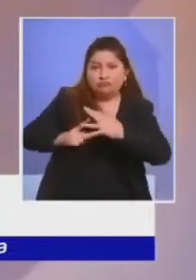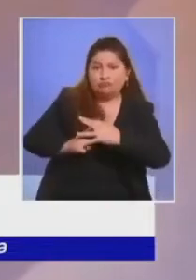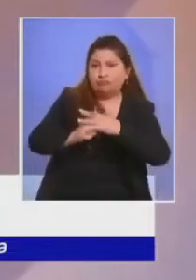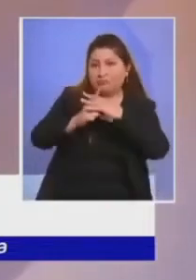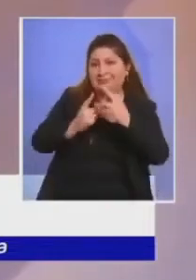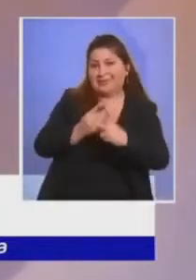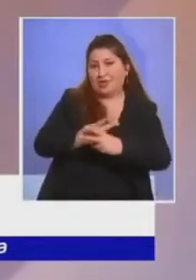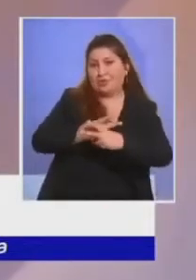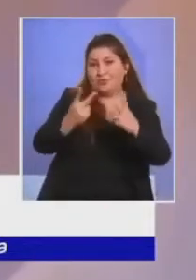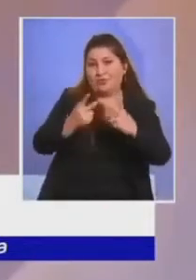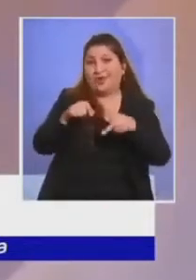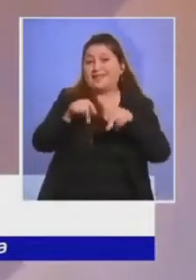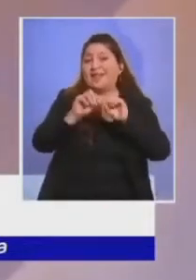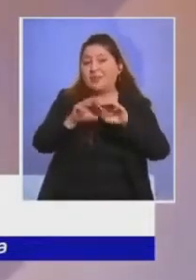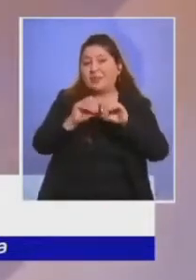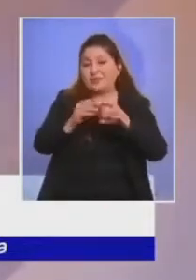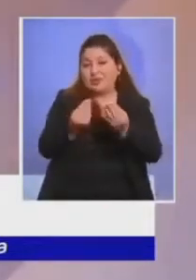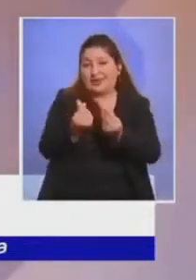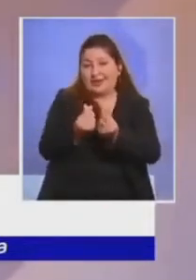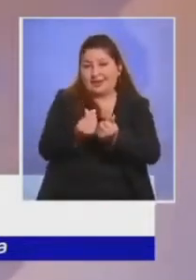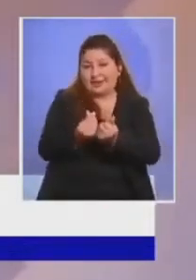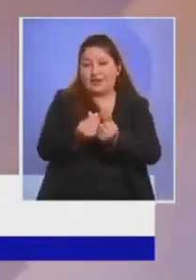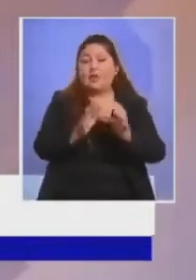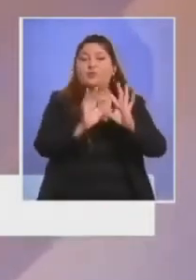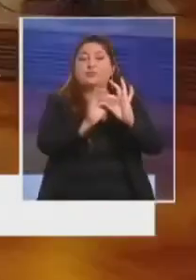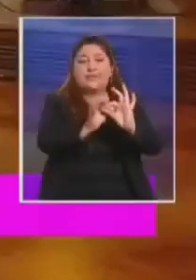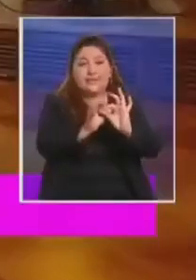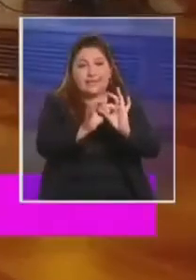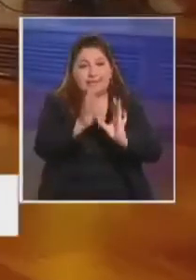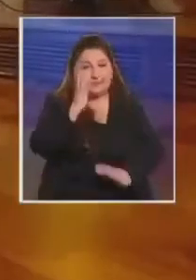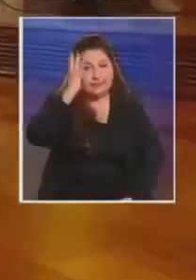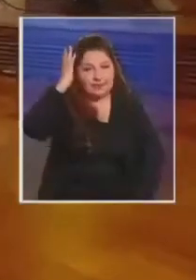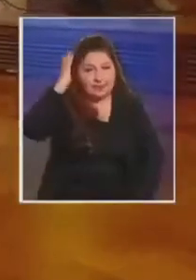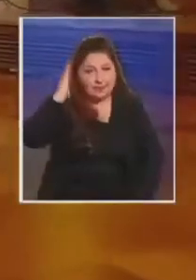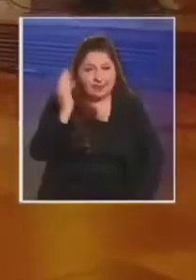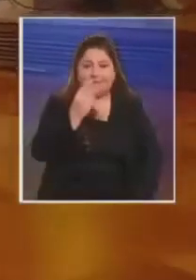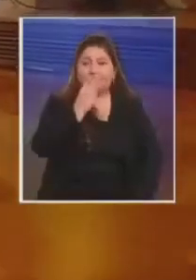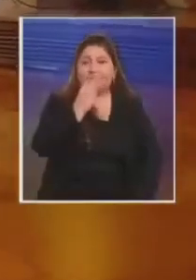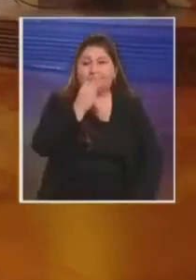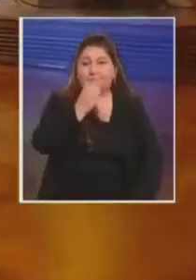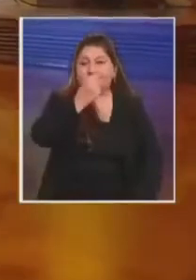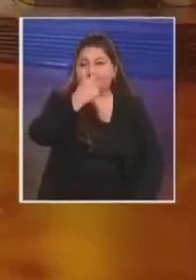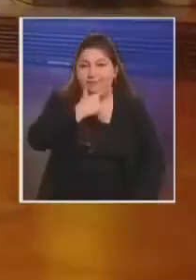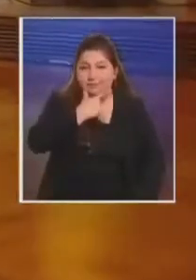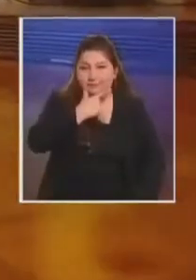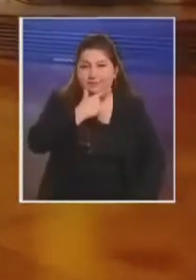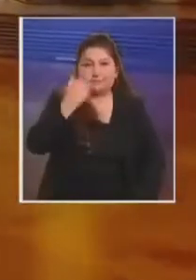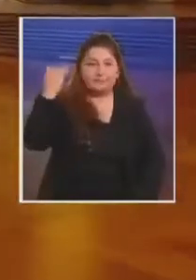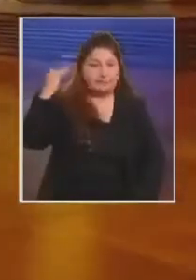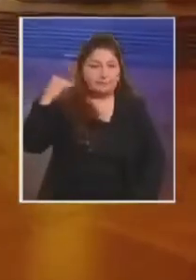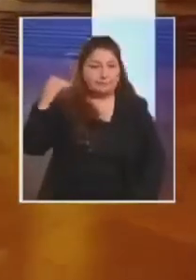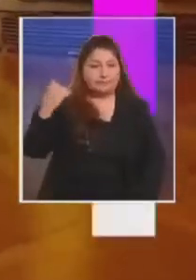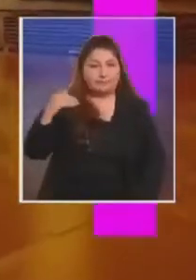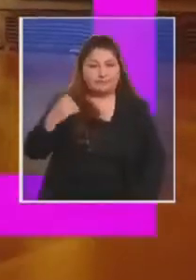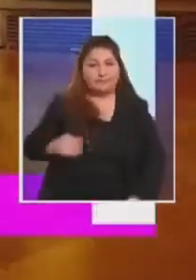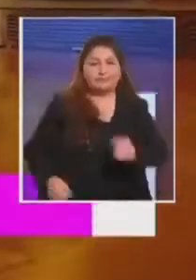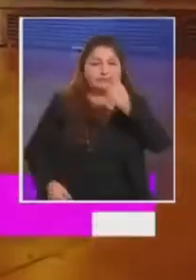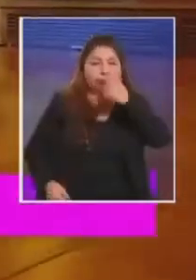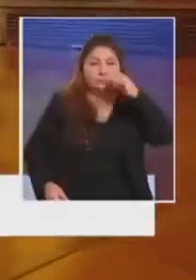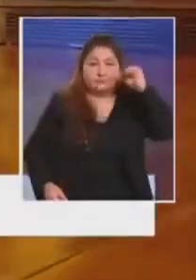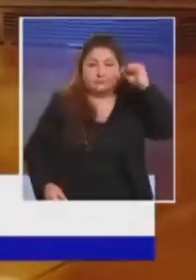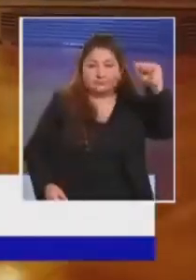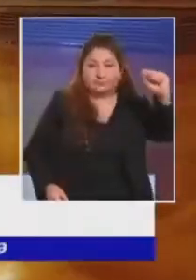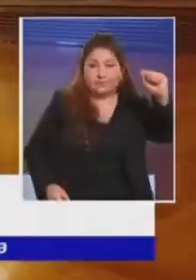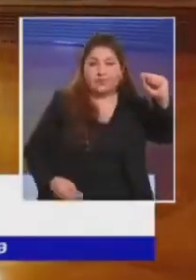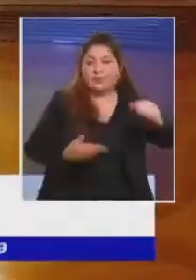universalidad, de calidad, que muchas es lo público. Muchas gracias, Marco Enrique Ominami, Eduardo Artés, Sebastián Sichel, Yasna Proboste, Gabriel Boche, que pretenden